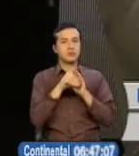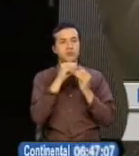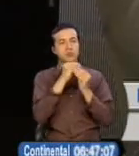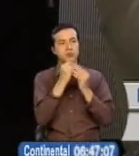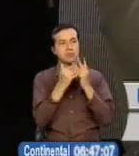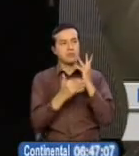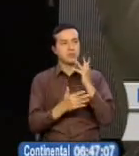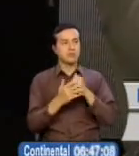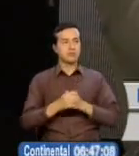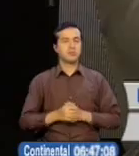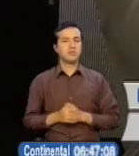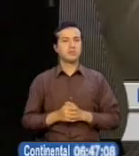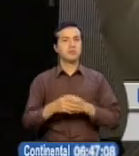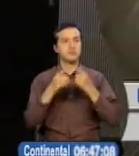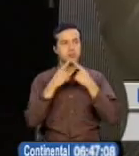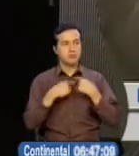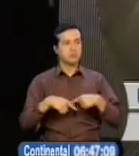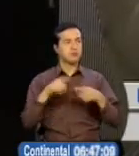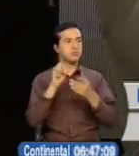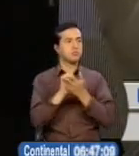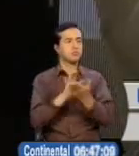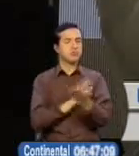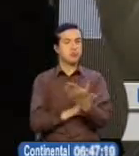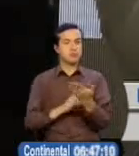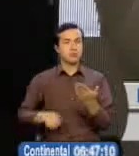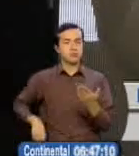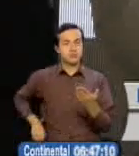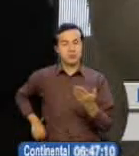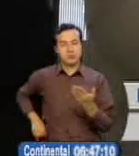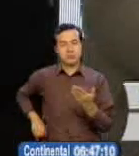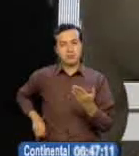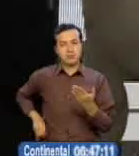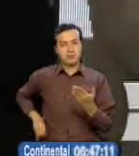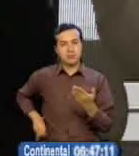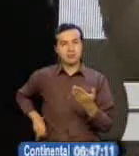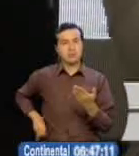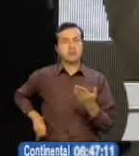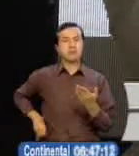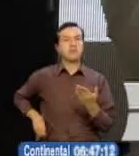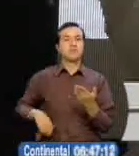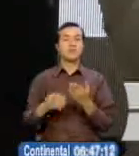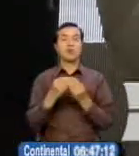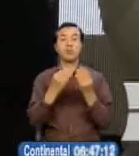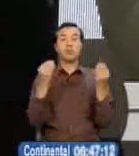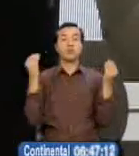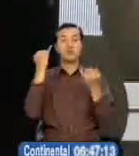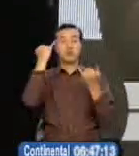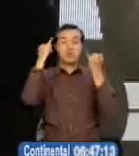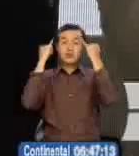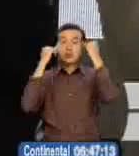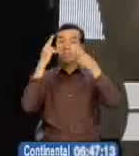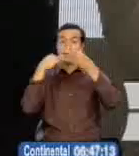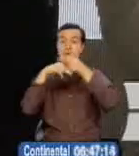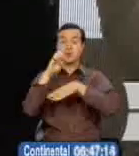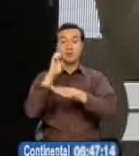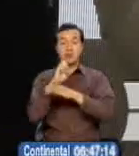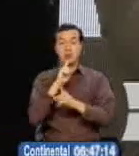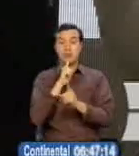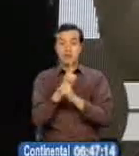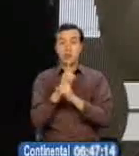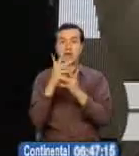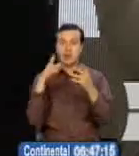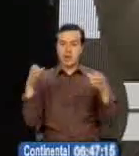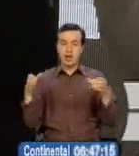innumerables, pero destacaré que este programa me permitió además conocer a muchos emprendedores del Ecuador, con quienes fundamos